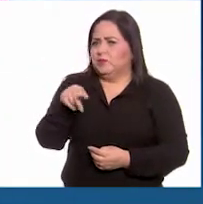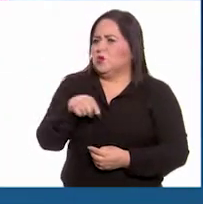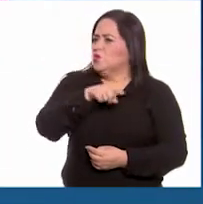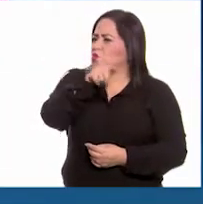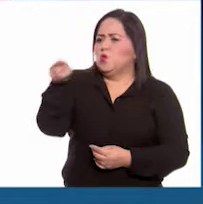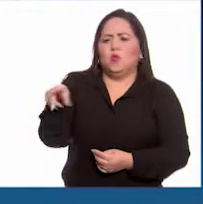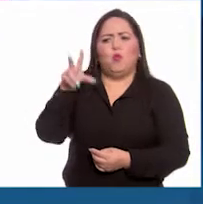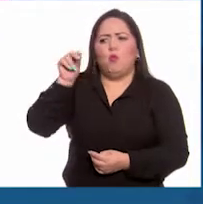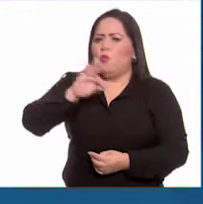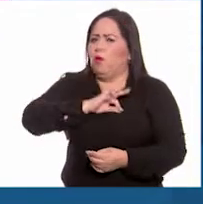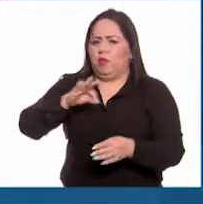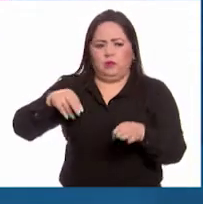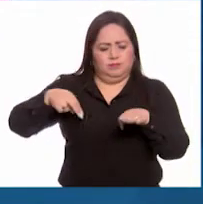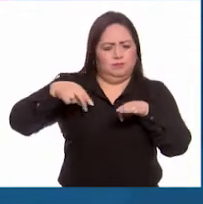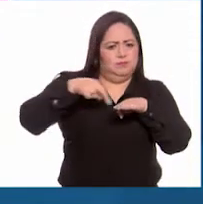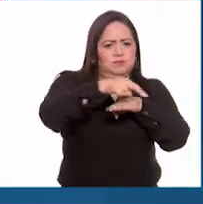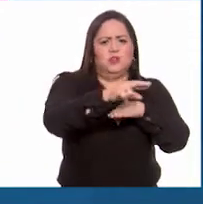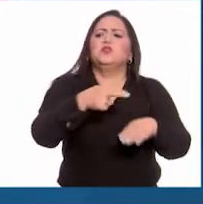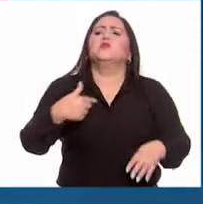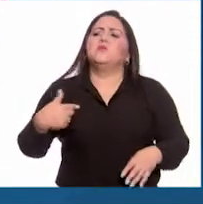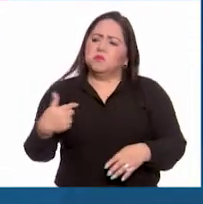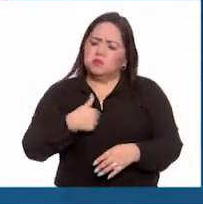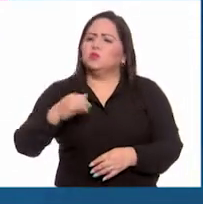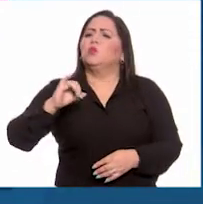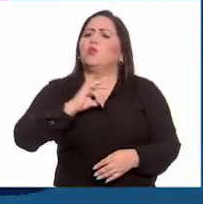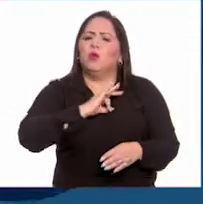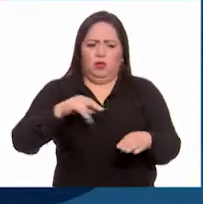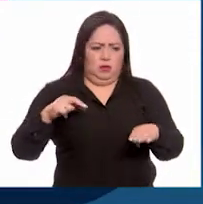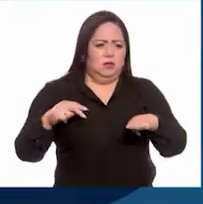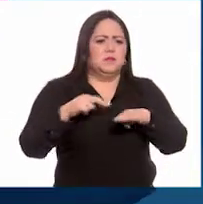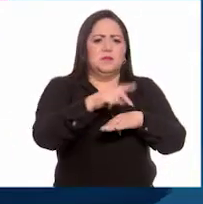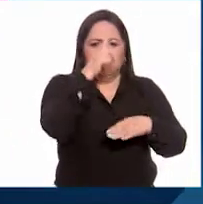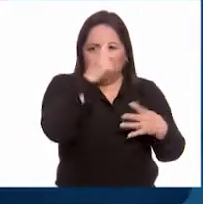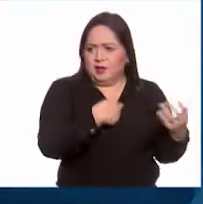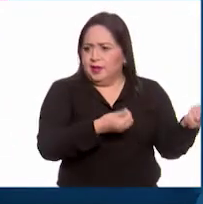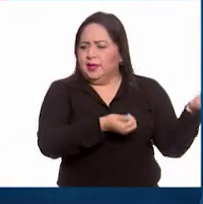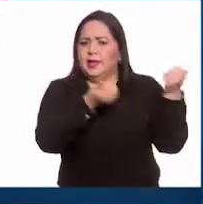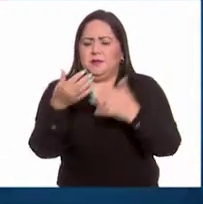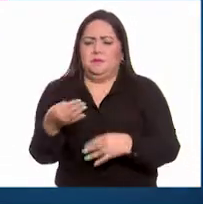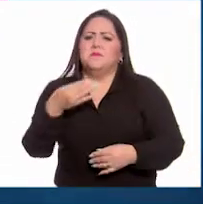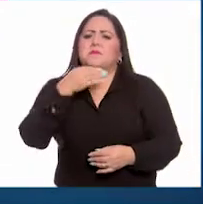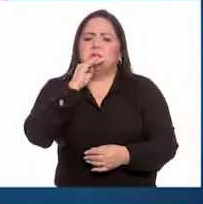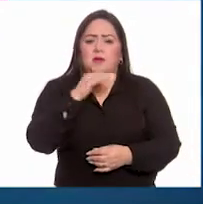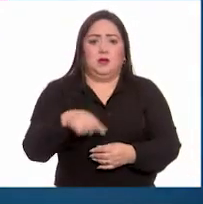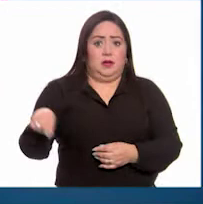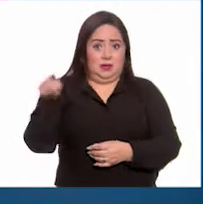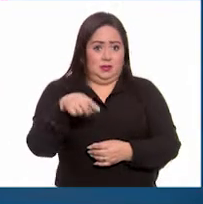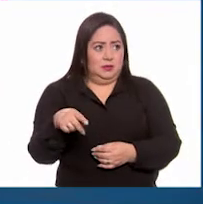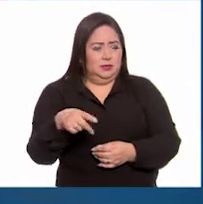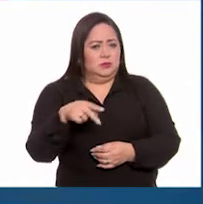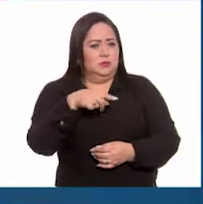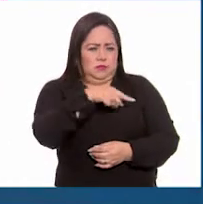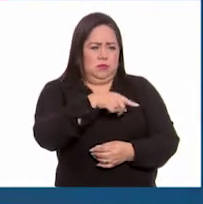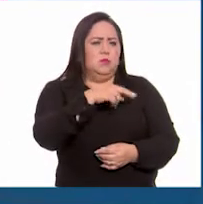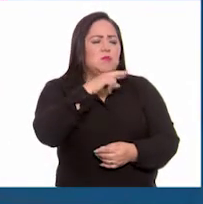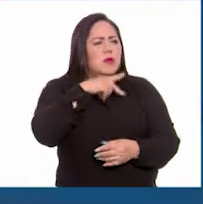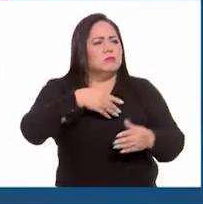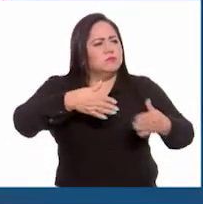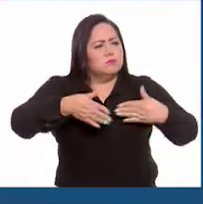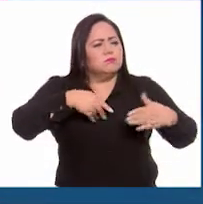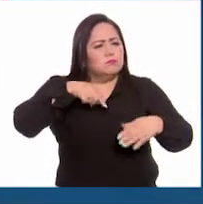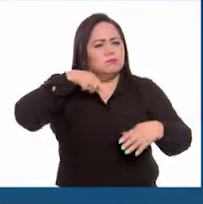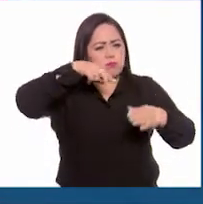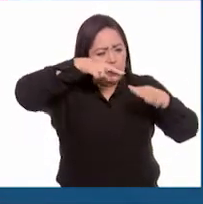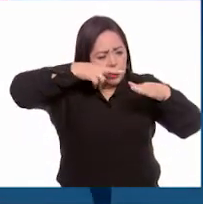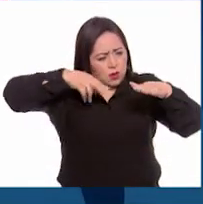ustedes no pueden pasar el río, pero yo sí puedo pasar el río para traer maíz. Entonces la tusa hizo un camino abajo